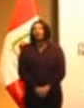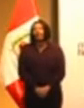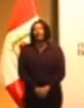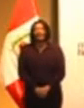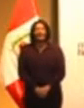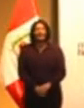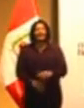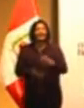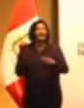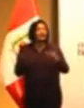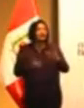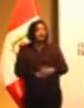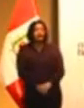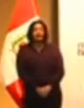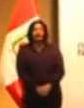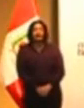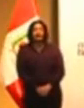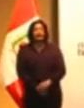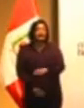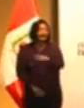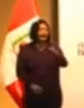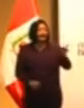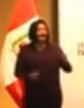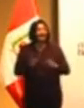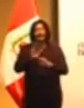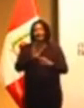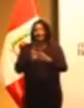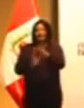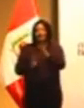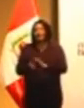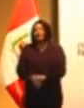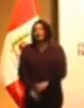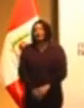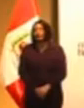que los y las distingue.